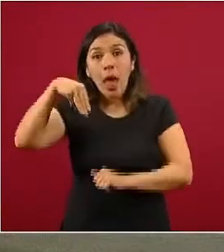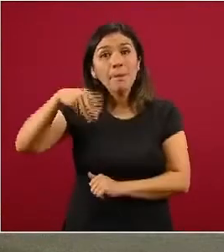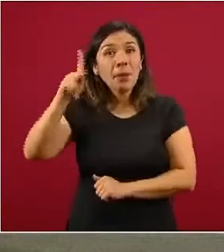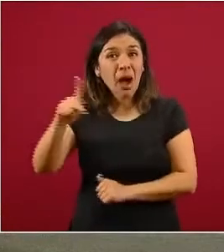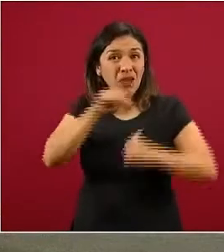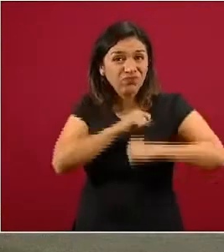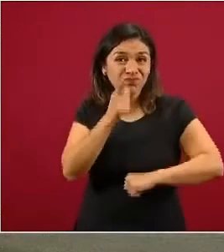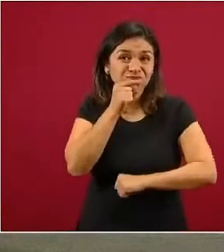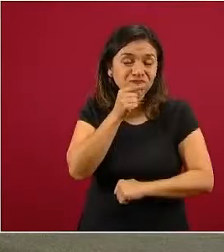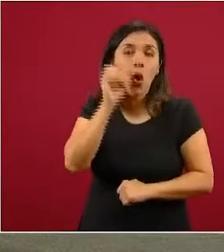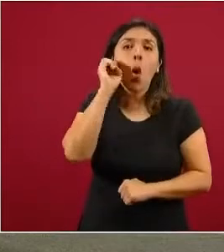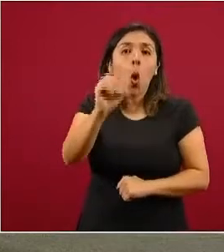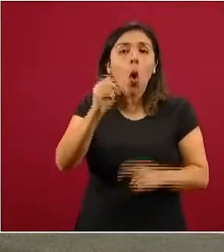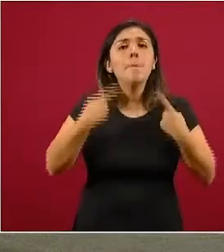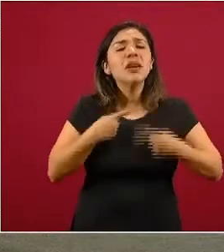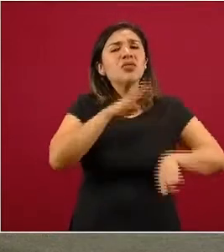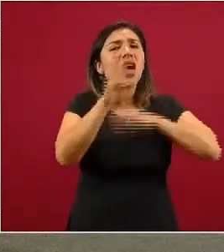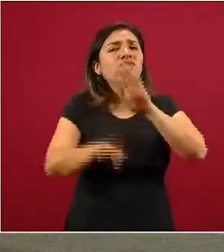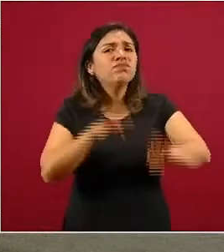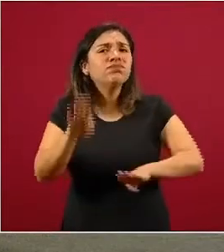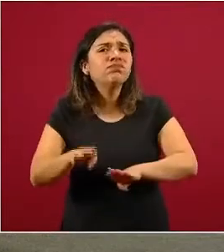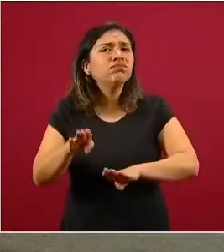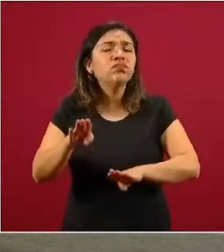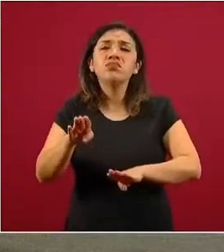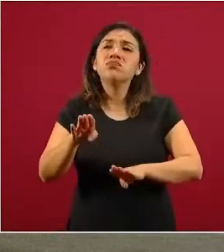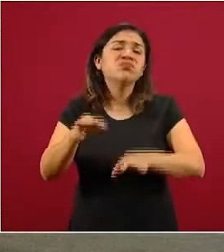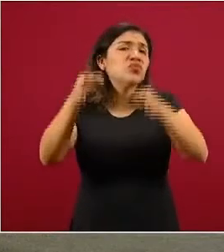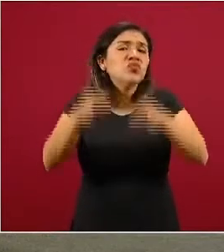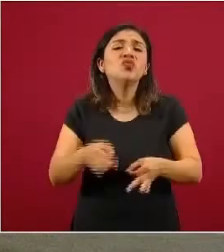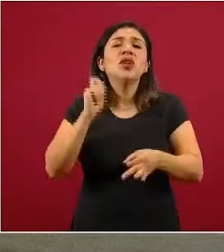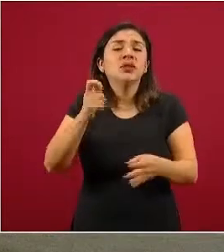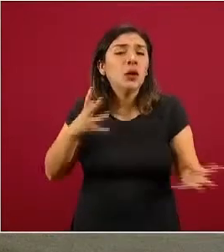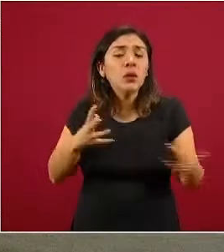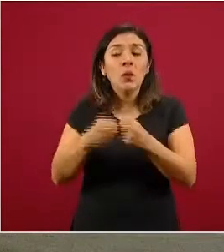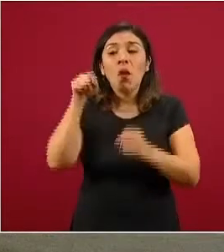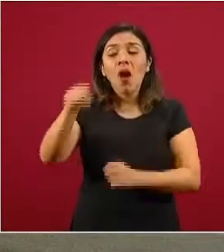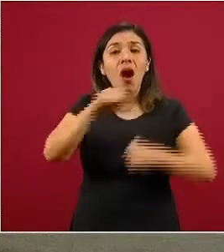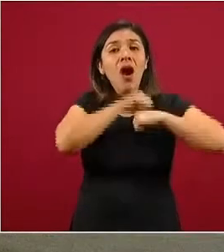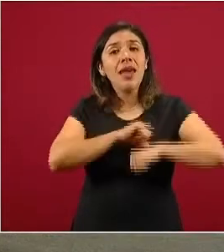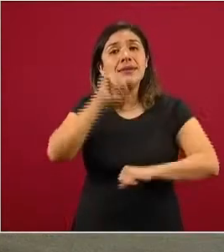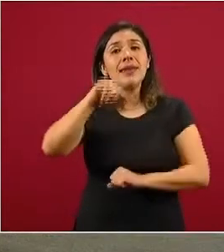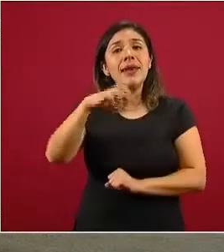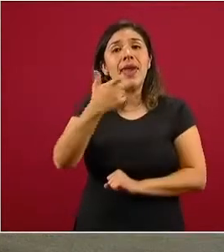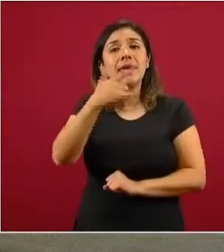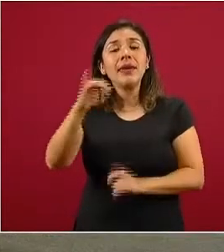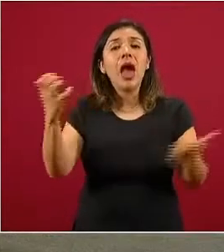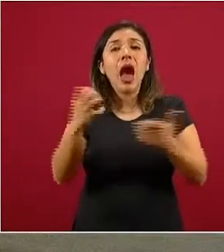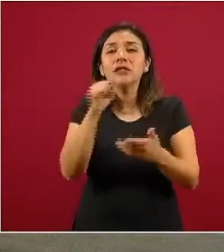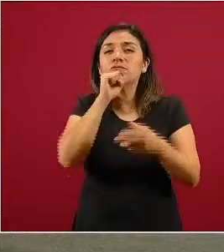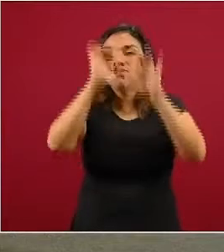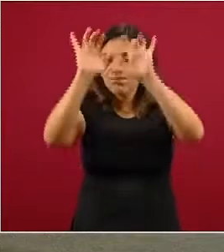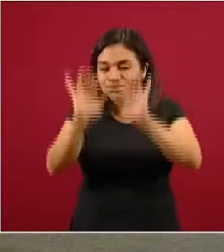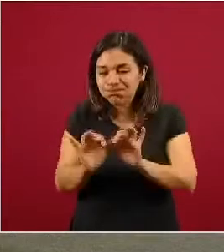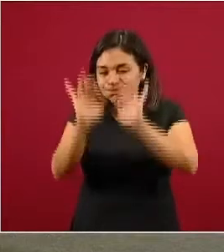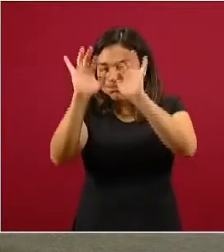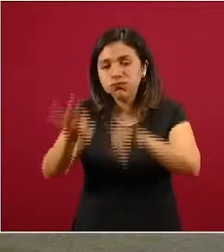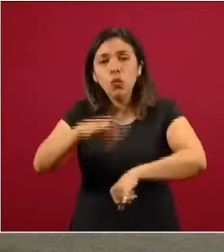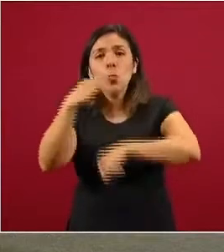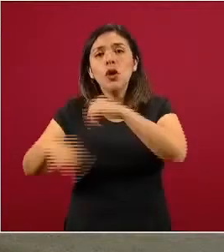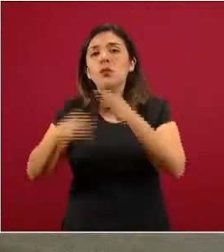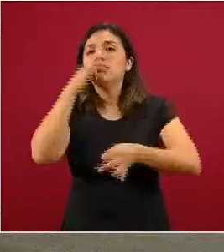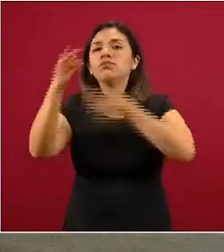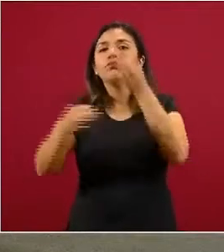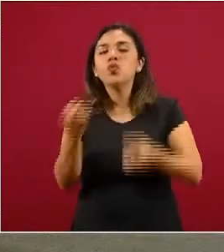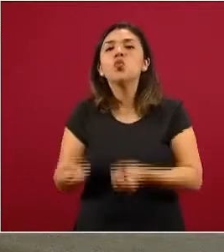y en la Dirección General de Información de Salud, se utiliza, se codifica, se revisa y se evalúa especialmente